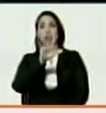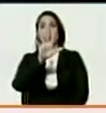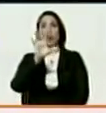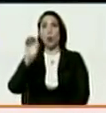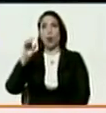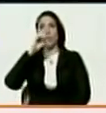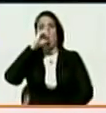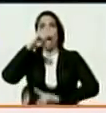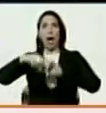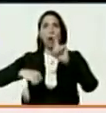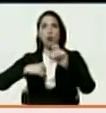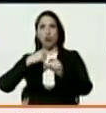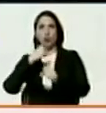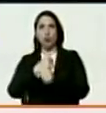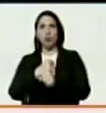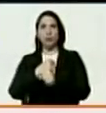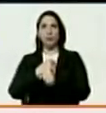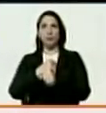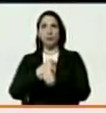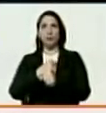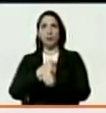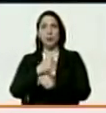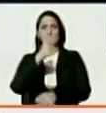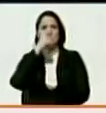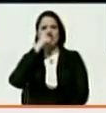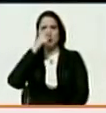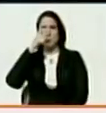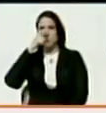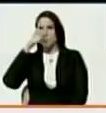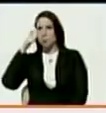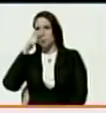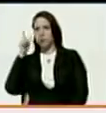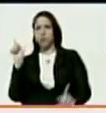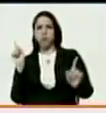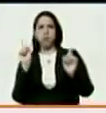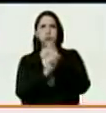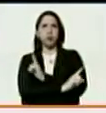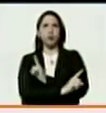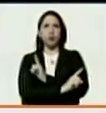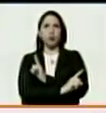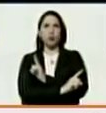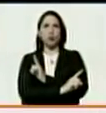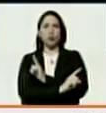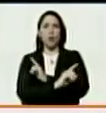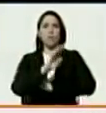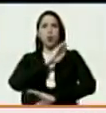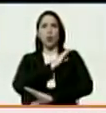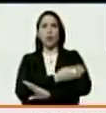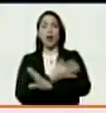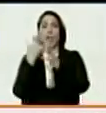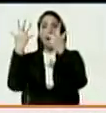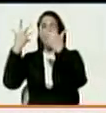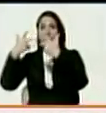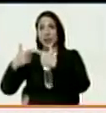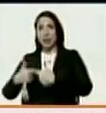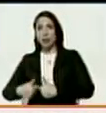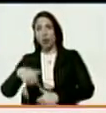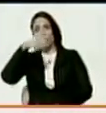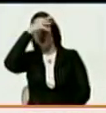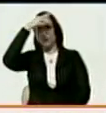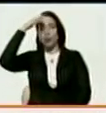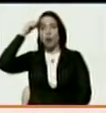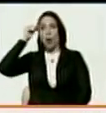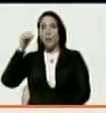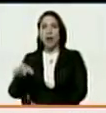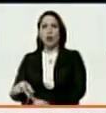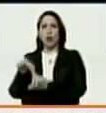150 años. En una operación de cambio de régimen, la administración Trump escogió